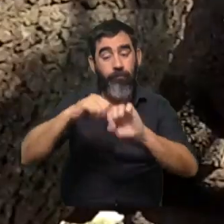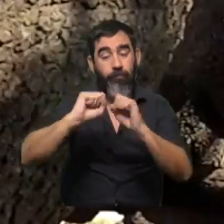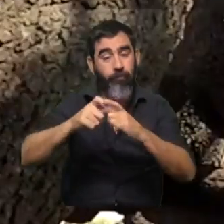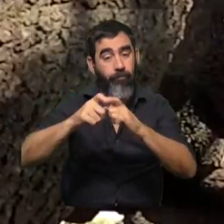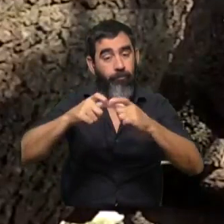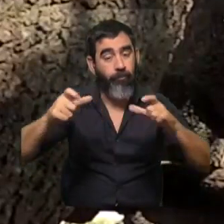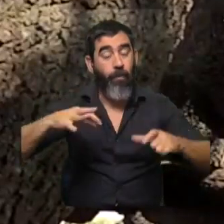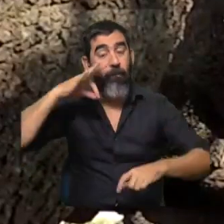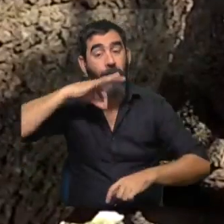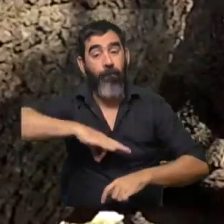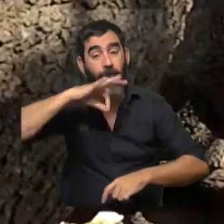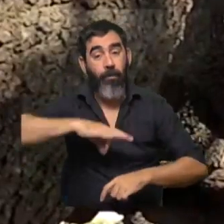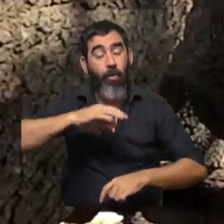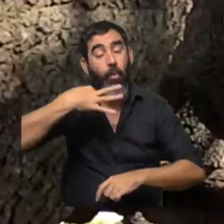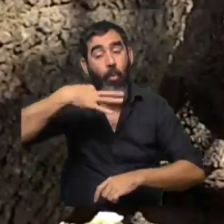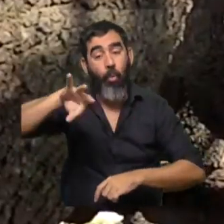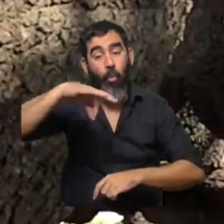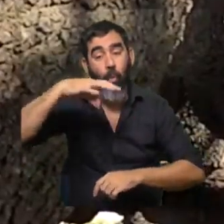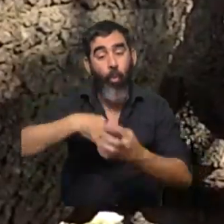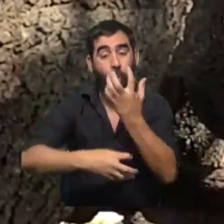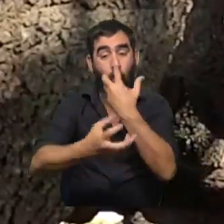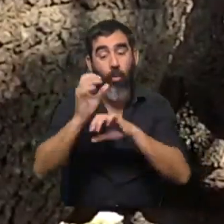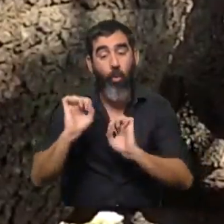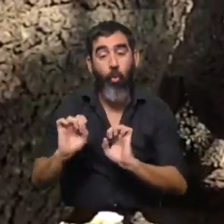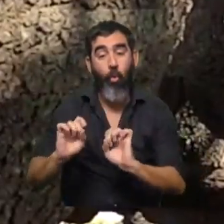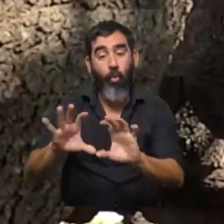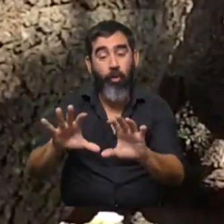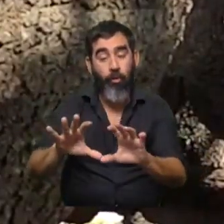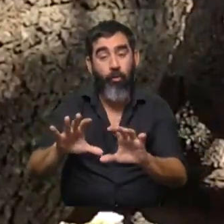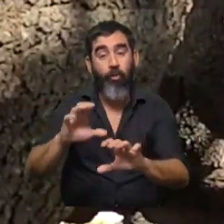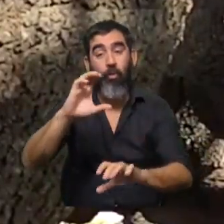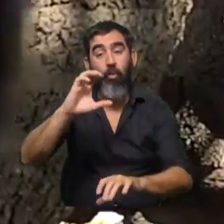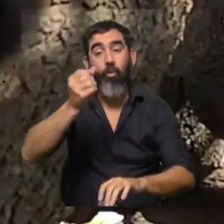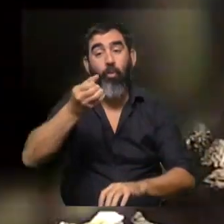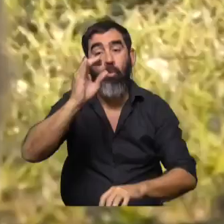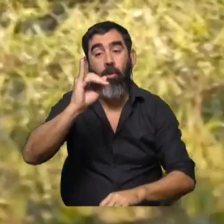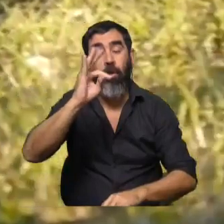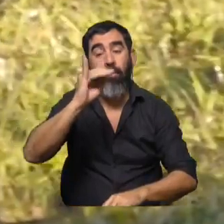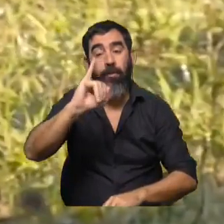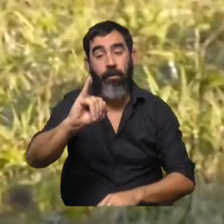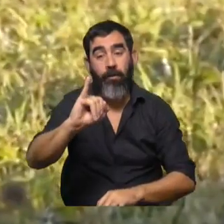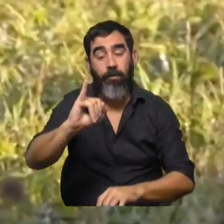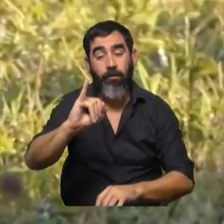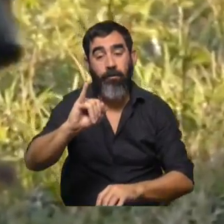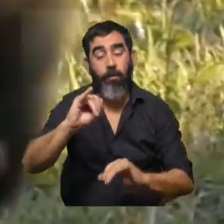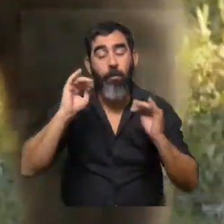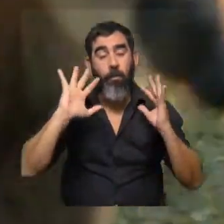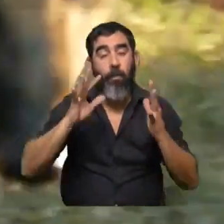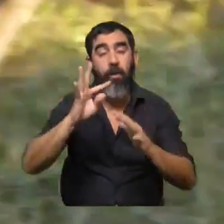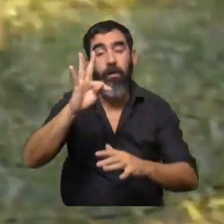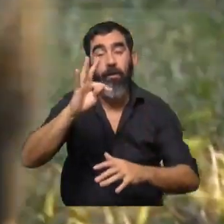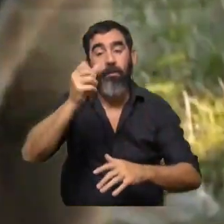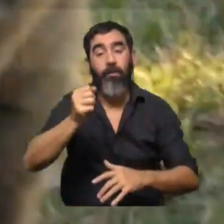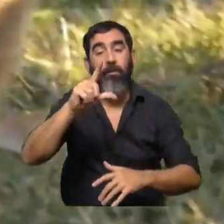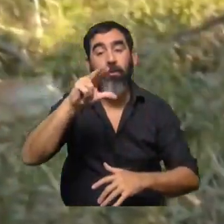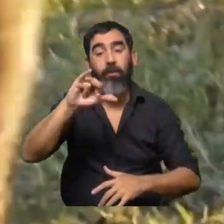del virus, los únicos mamíferos contagiados en nuestro país fueron coatíes ubicados en el Ecoparque Rodolfo Taliche